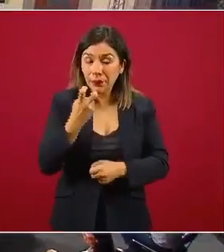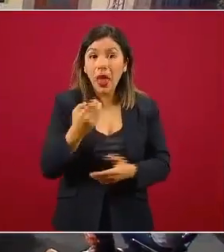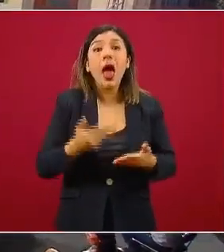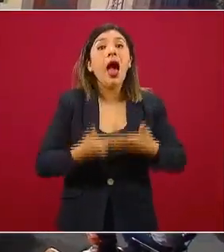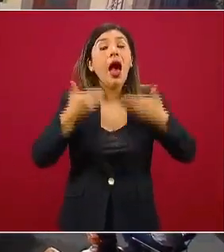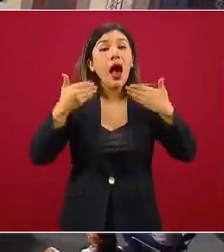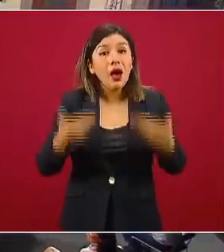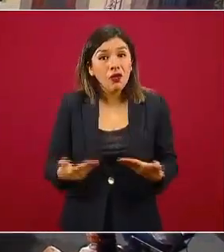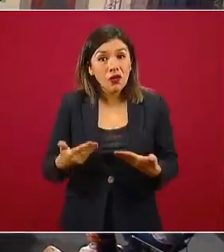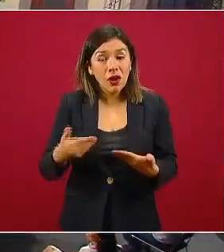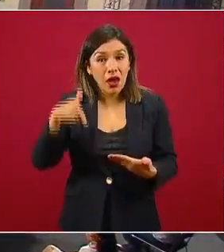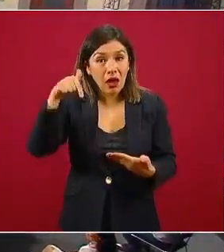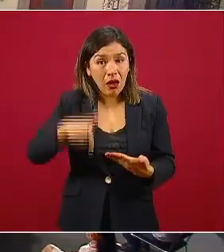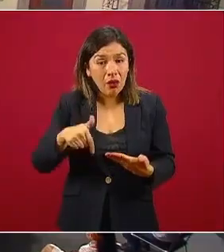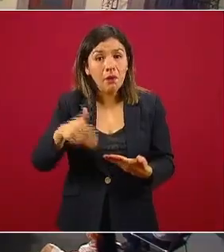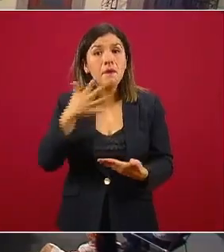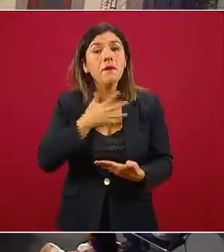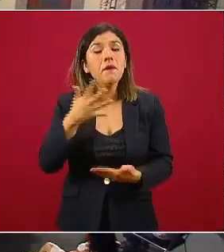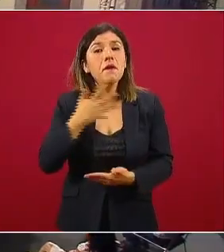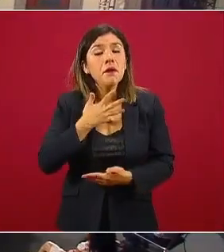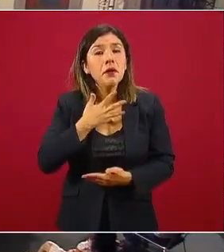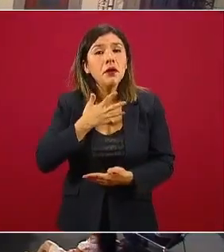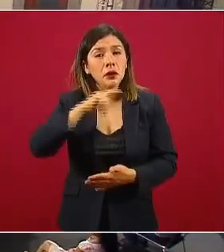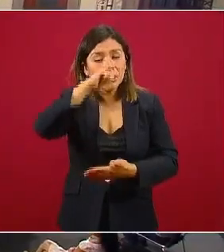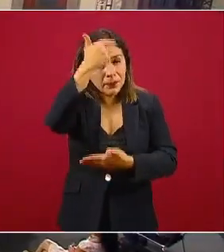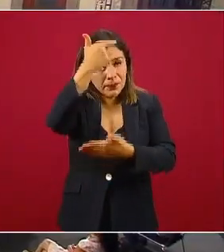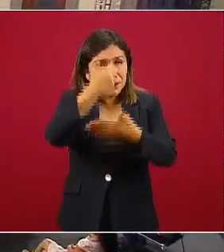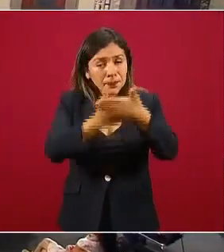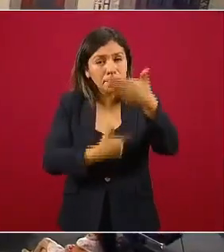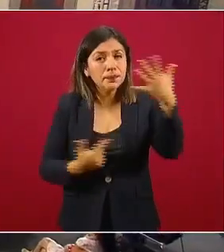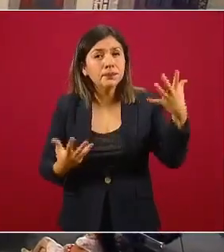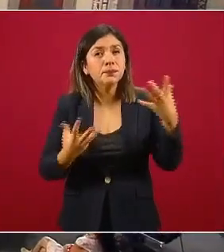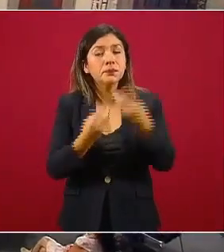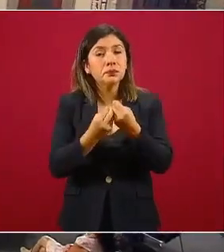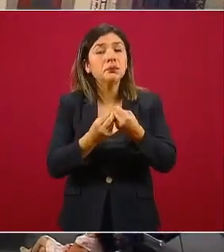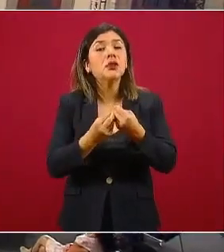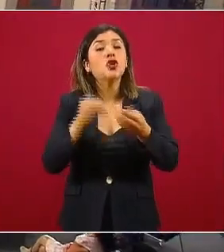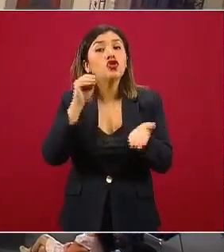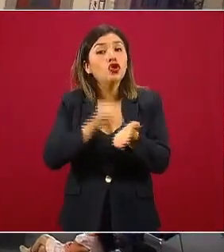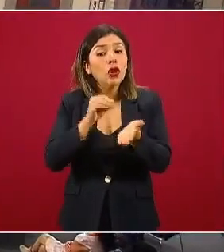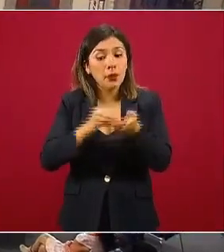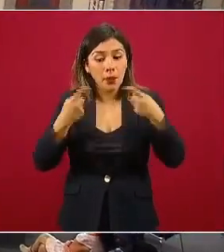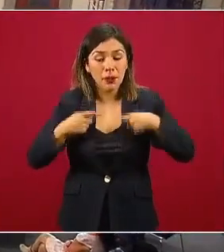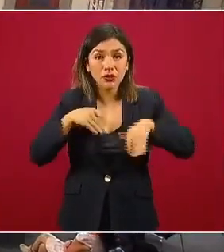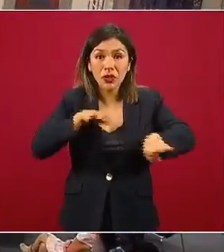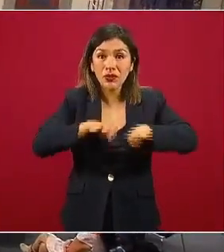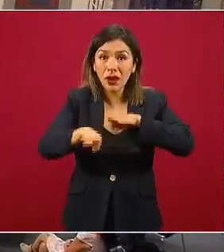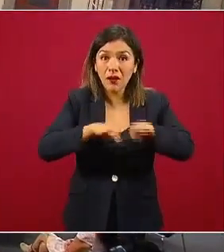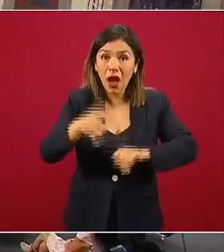Actualmente tenemos o mantienen su empleo